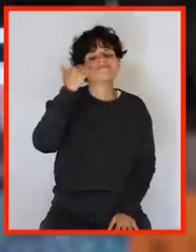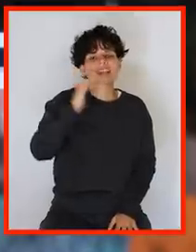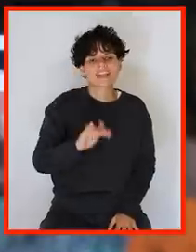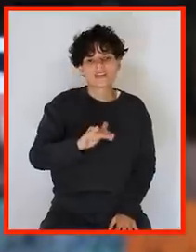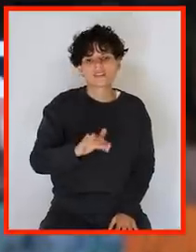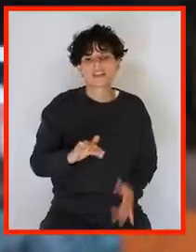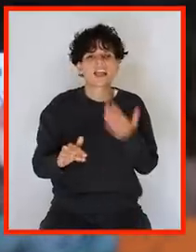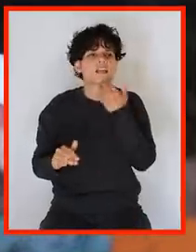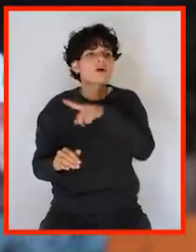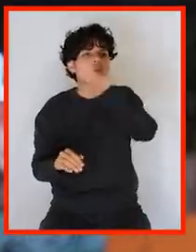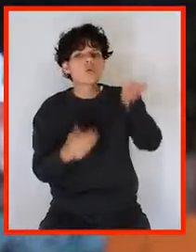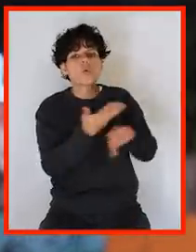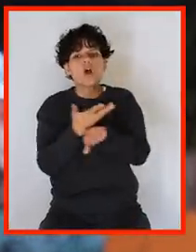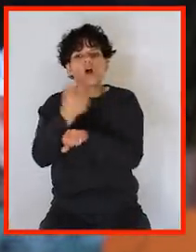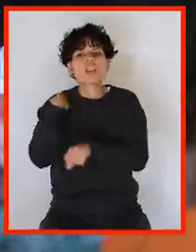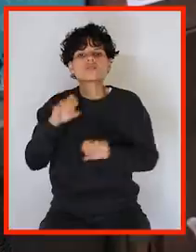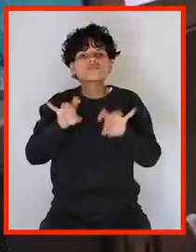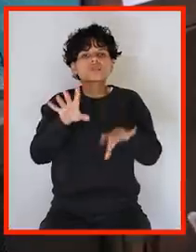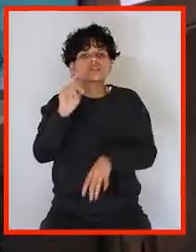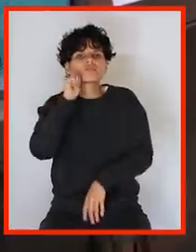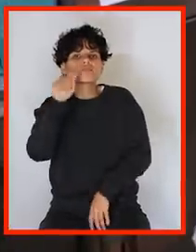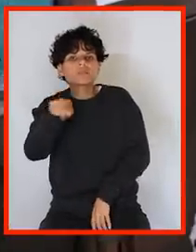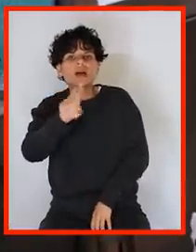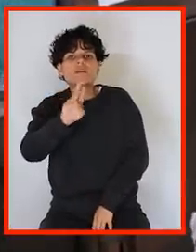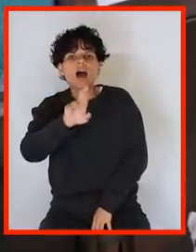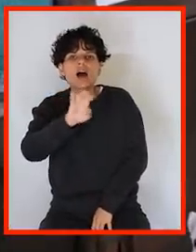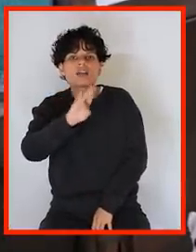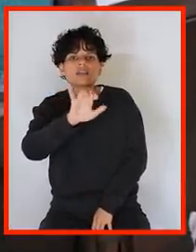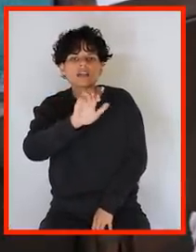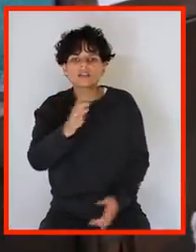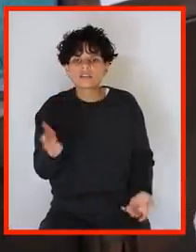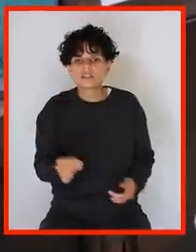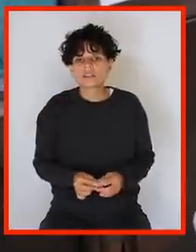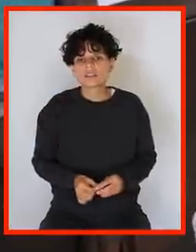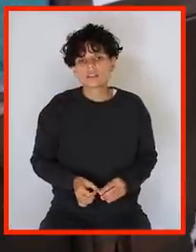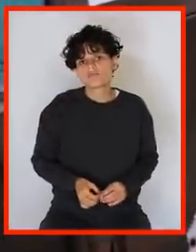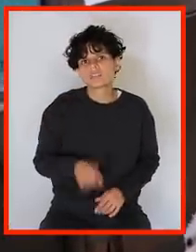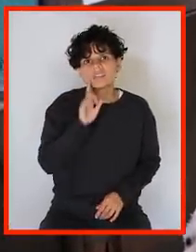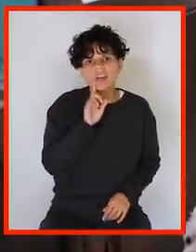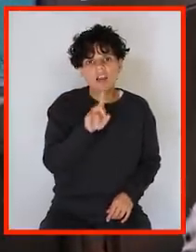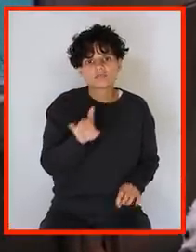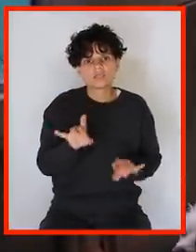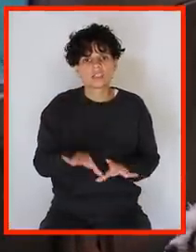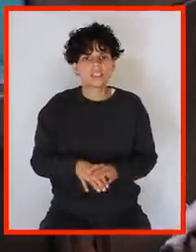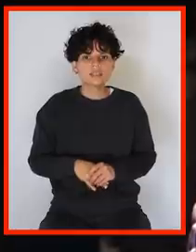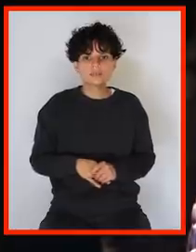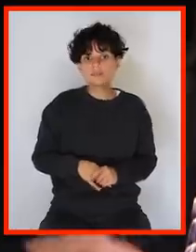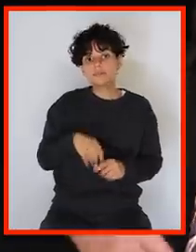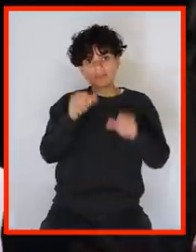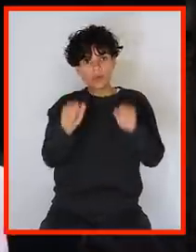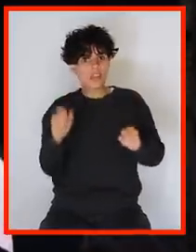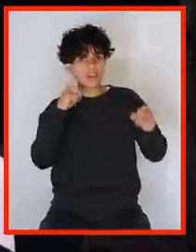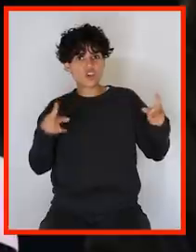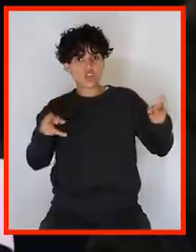Es que también te pusieron Barbie los weones. Sí, pues, como te digo, pues, ¿quién fue ese weón? Lo tenemos reconocido. Sabe, ¿no? Una wea que pueden